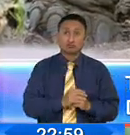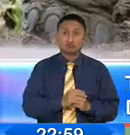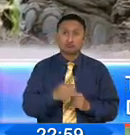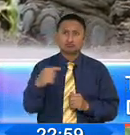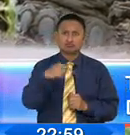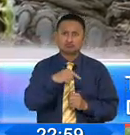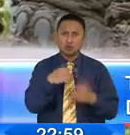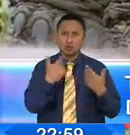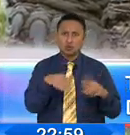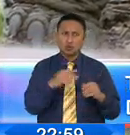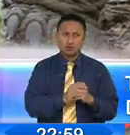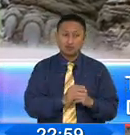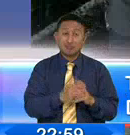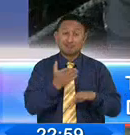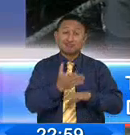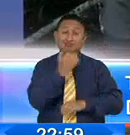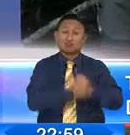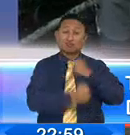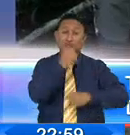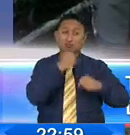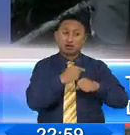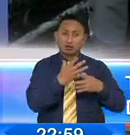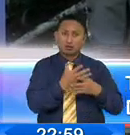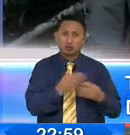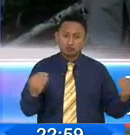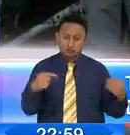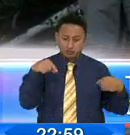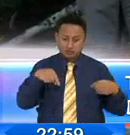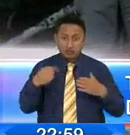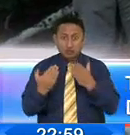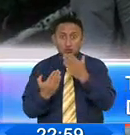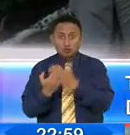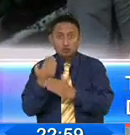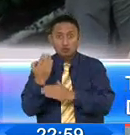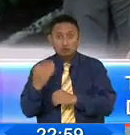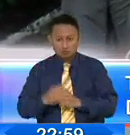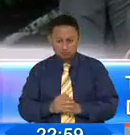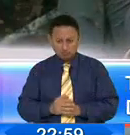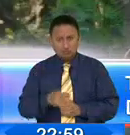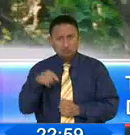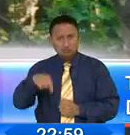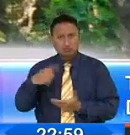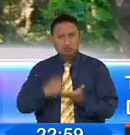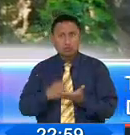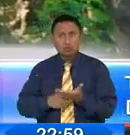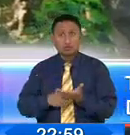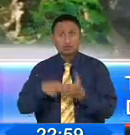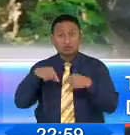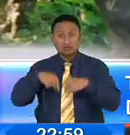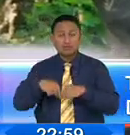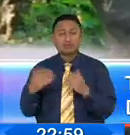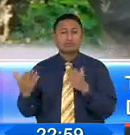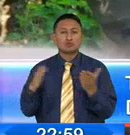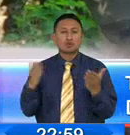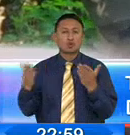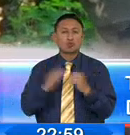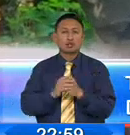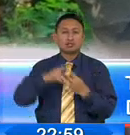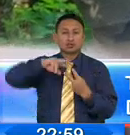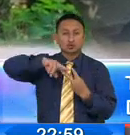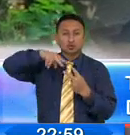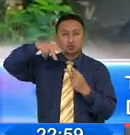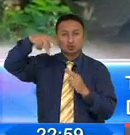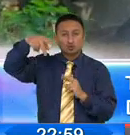considerada extinta hace más de un siglo. Esto pudo determinarse por una comparación de ADN con